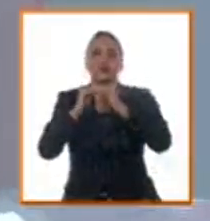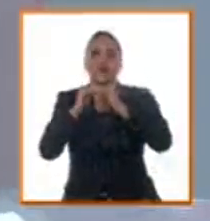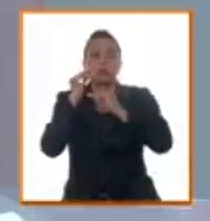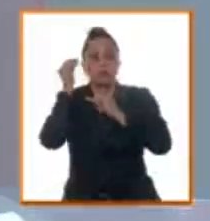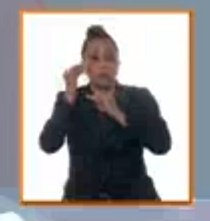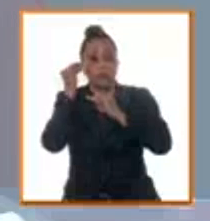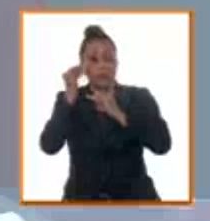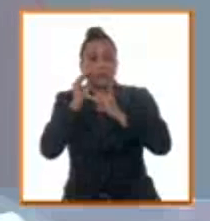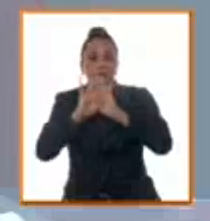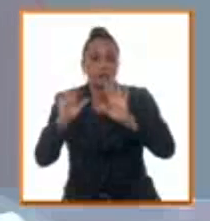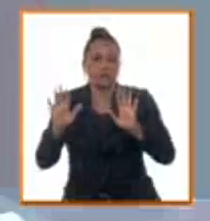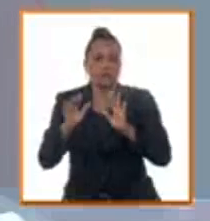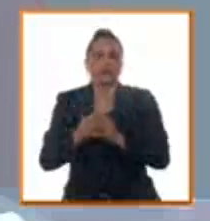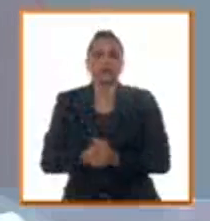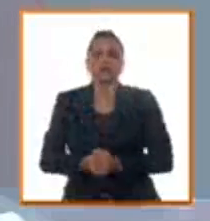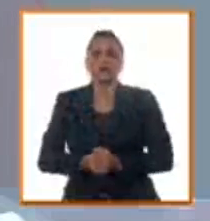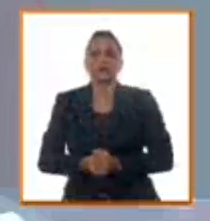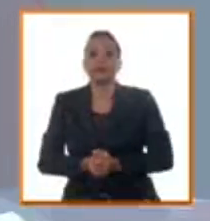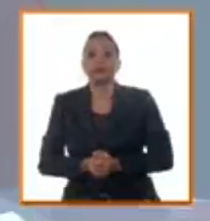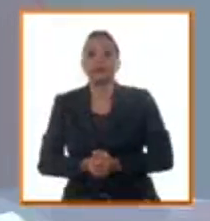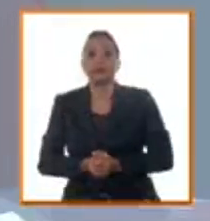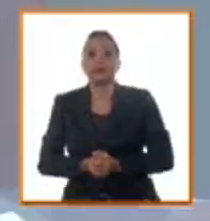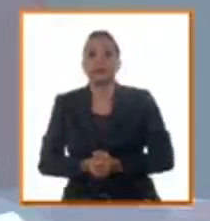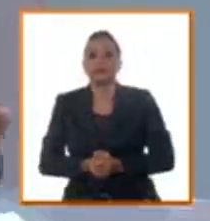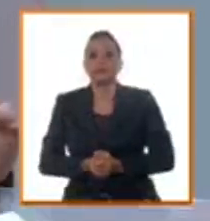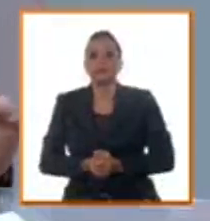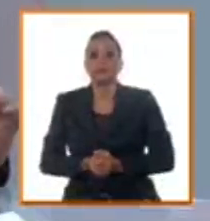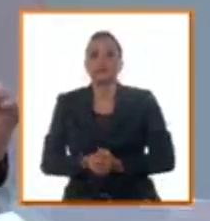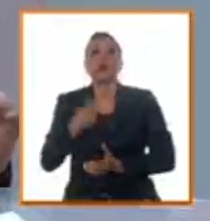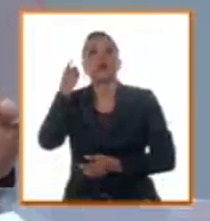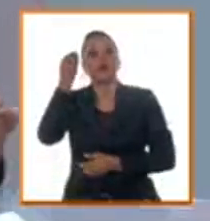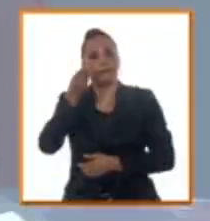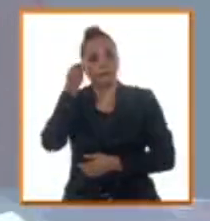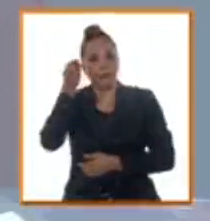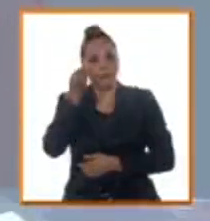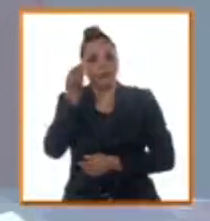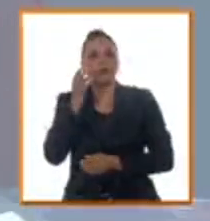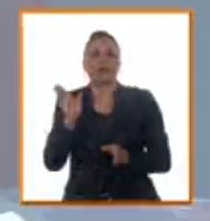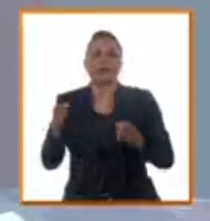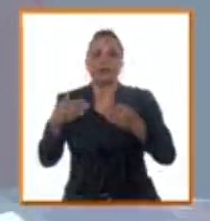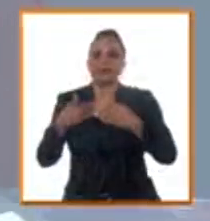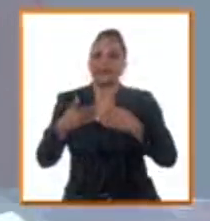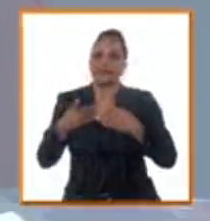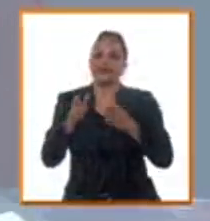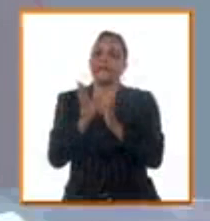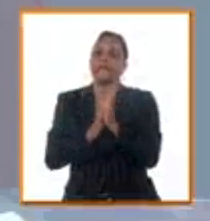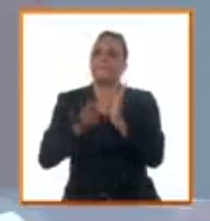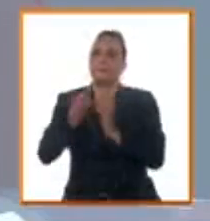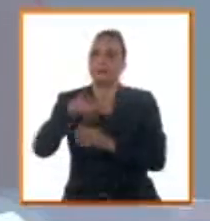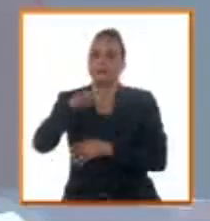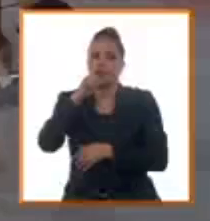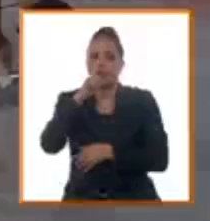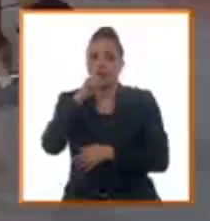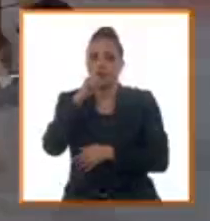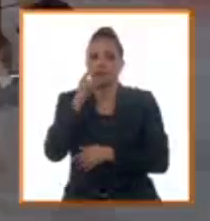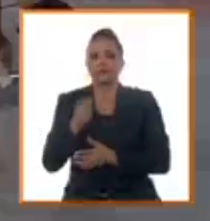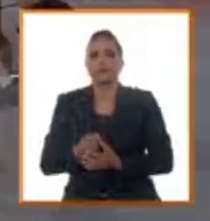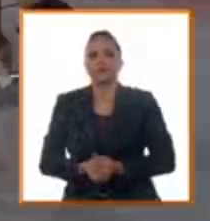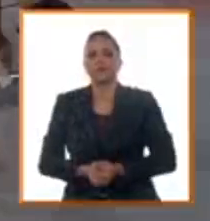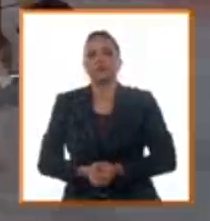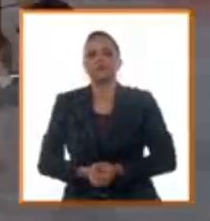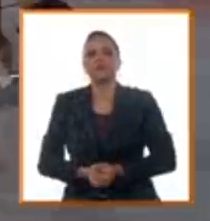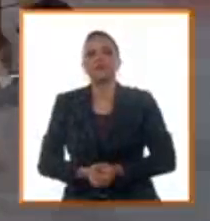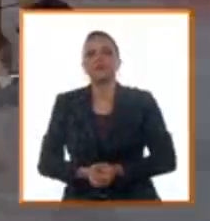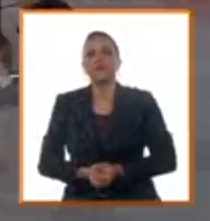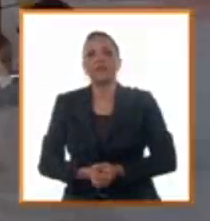esto es lo que tenemos pronosticado para el cierre del mes de... Veremos más azul el mapa de Argelio.